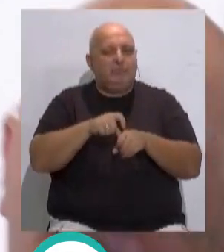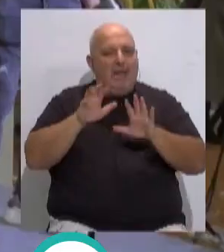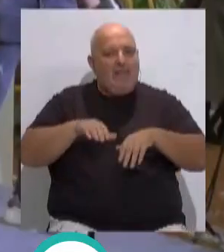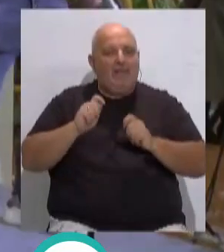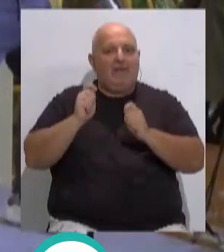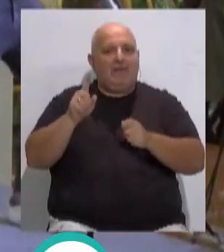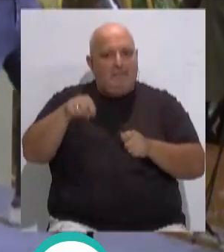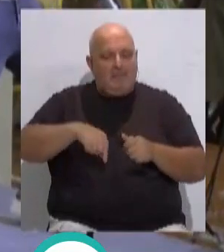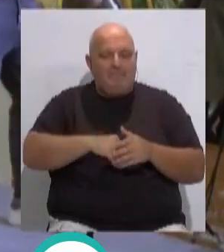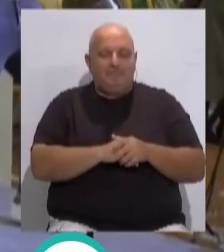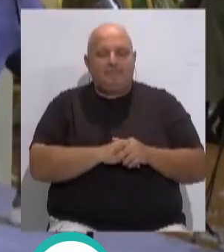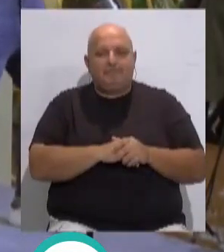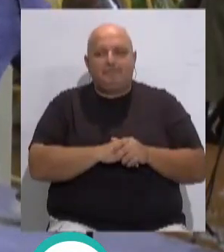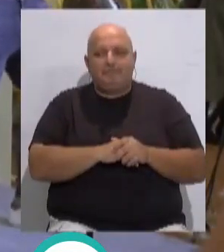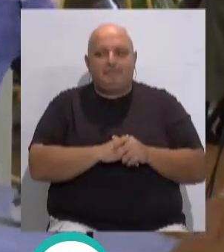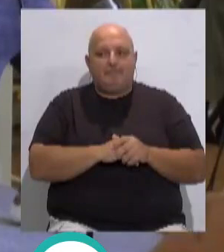Cádiz.